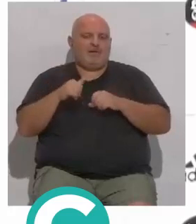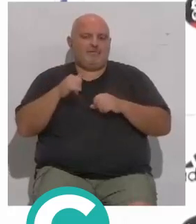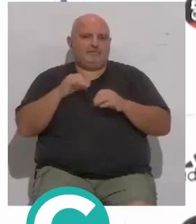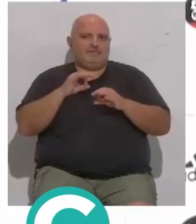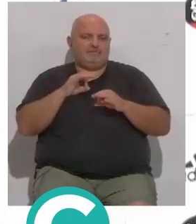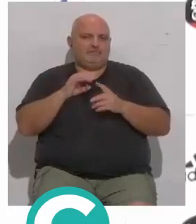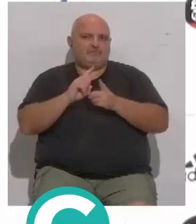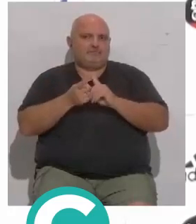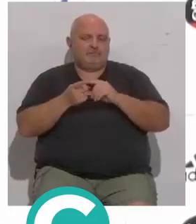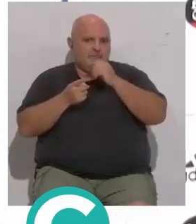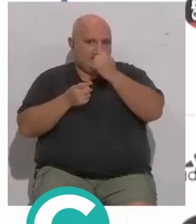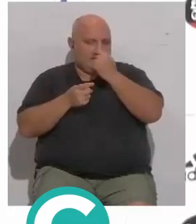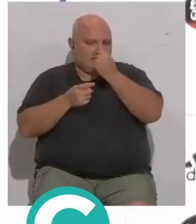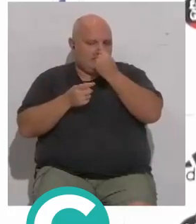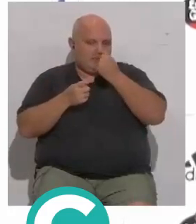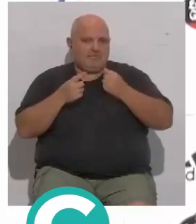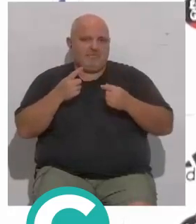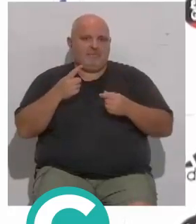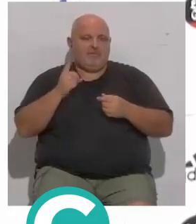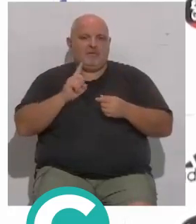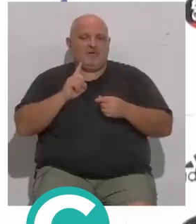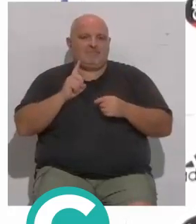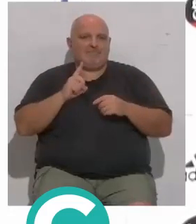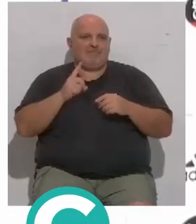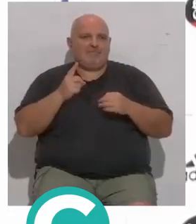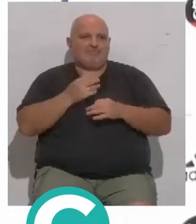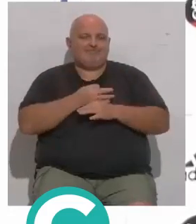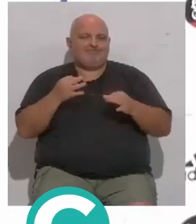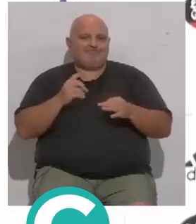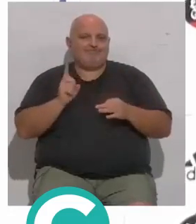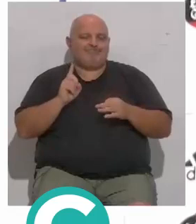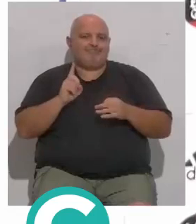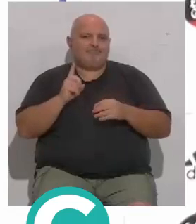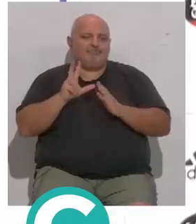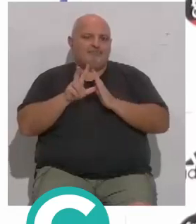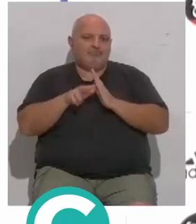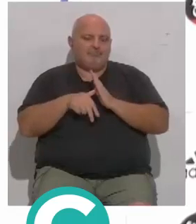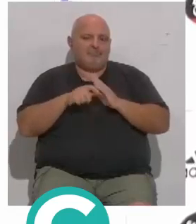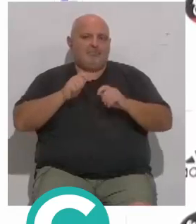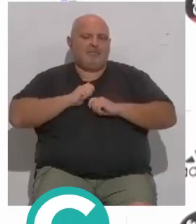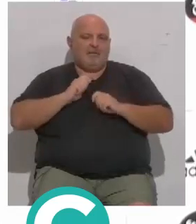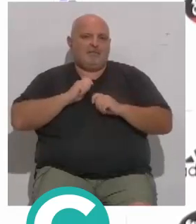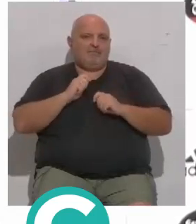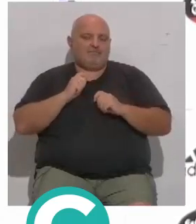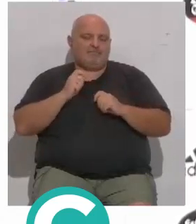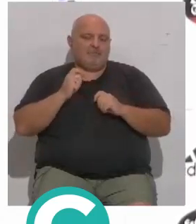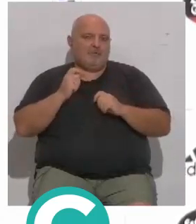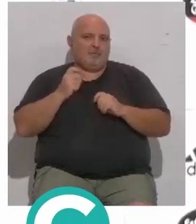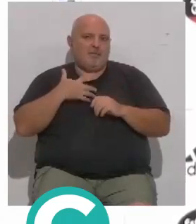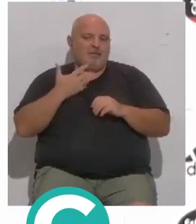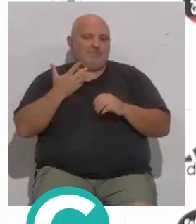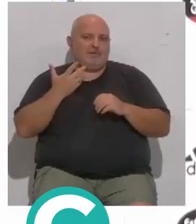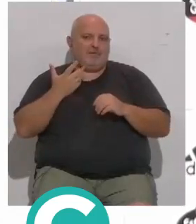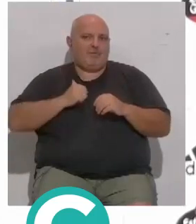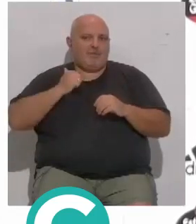bueno, no la cortaban o no terminábamos de estar finos en el último tercio y bueno, eso nos ha penalizado para no poder tener